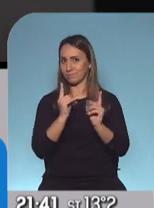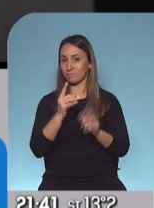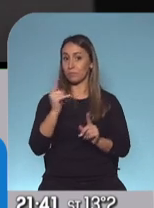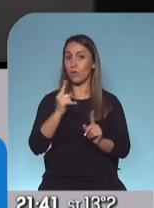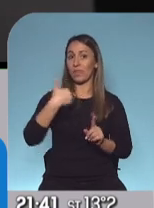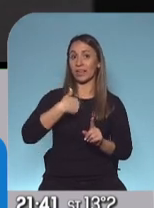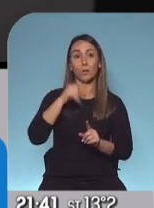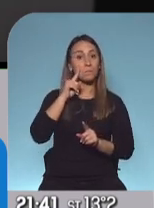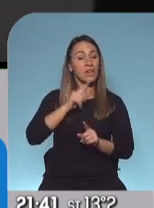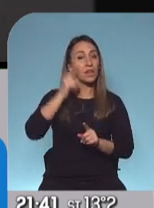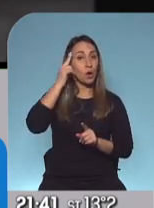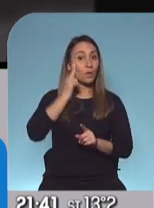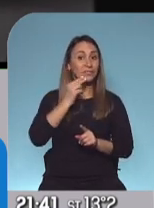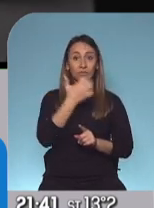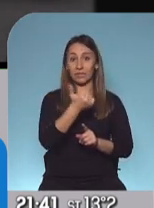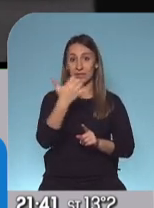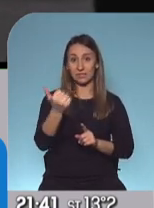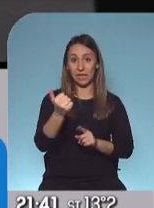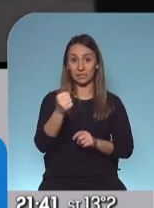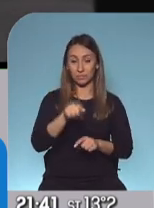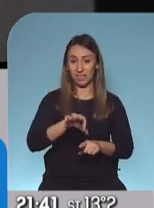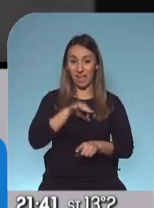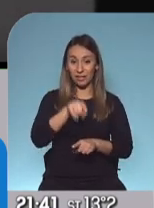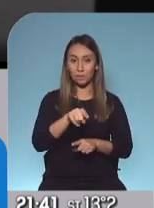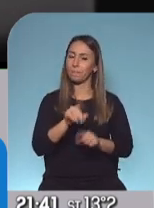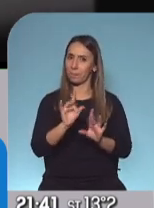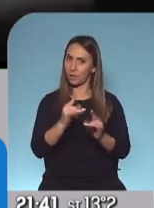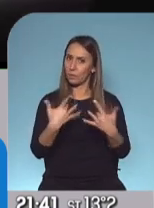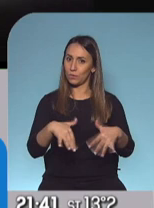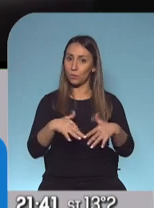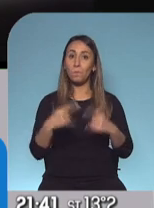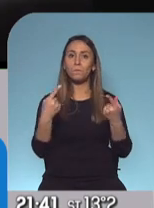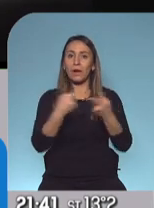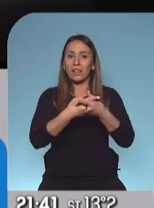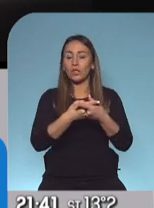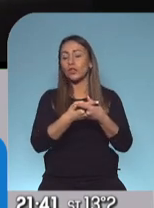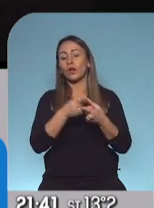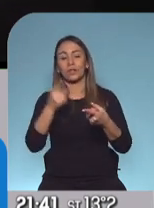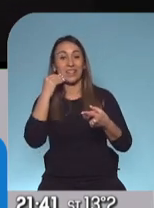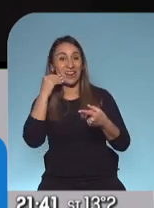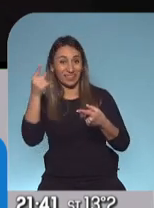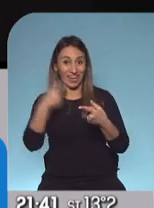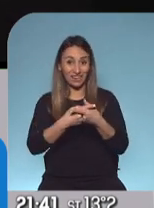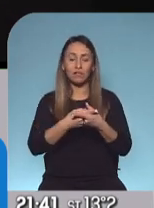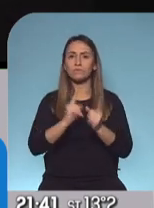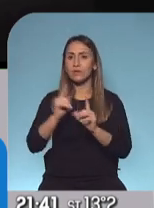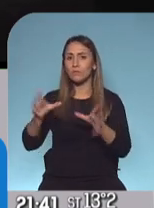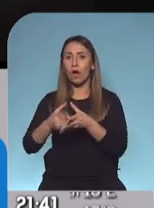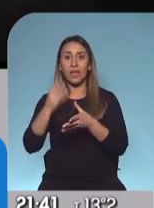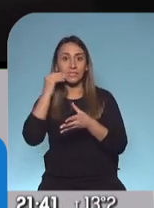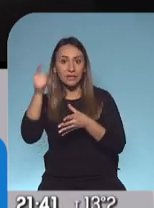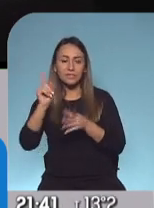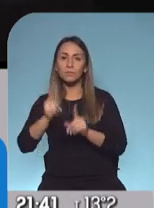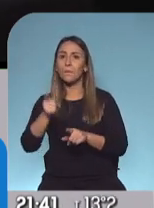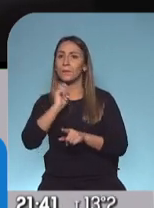en 1966, por lo duro que fue justamente el partido contra Inglaterra, los propios ingleses y la prensa